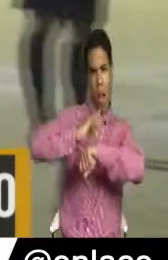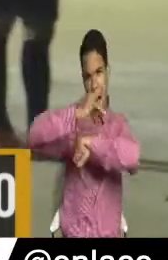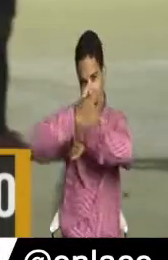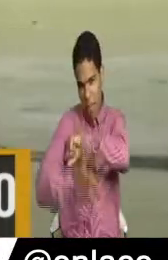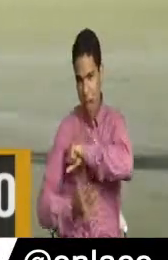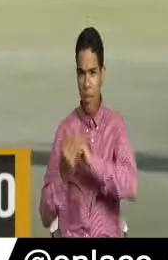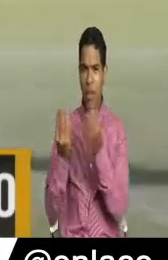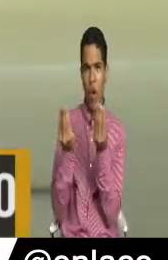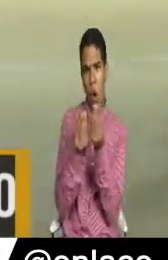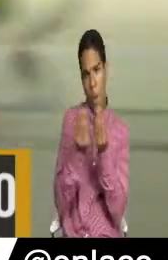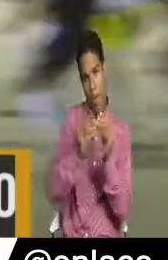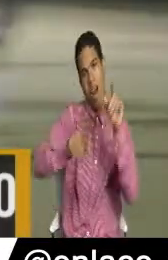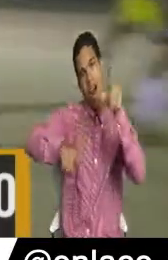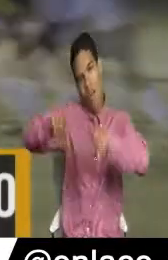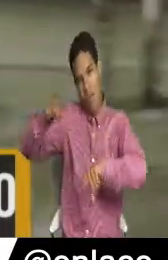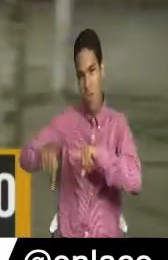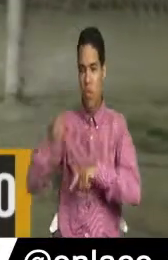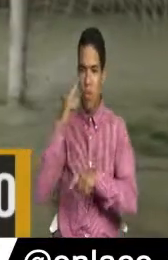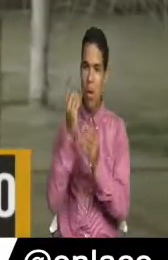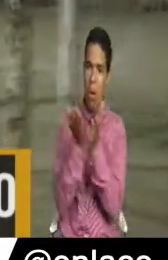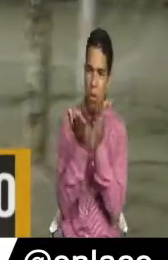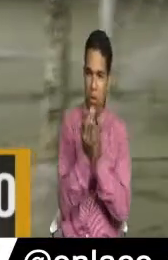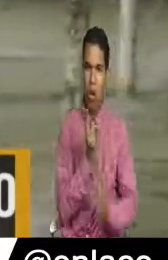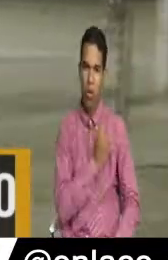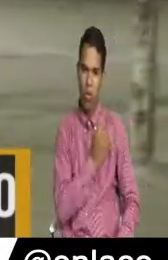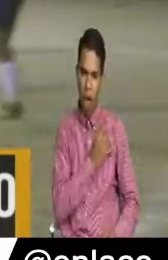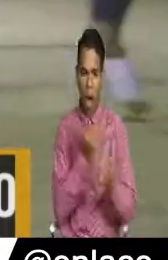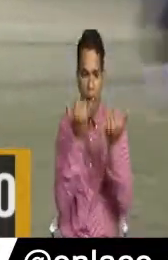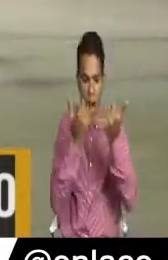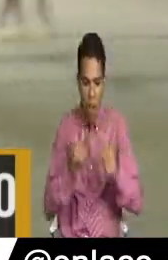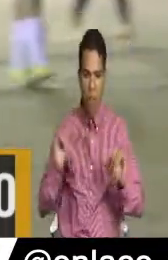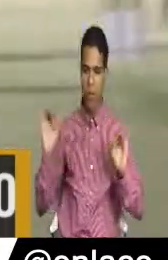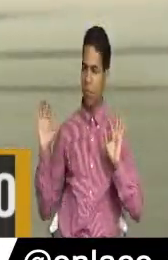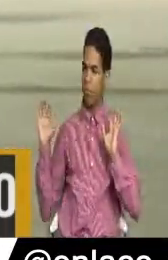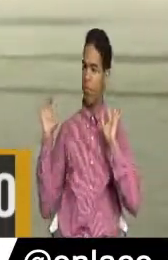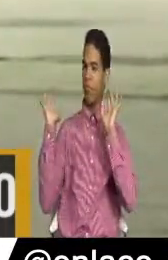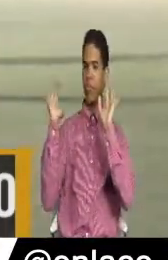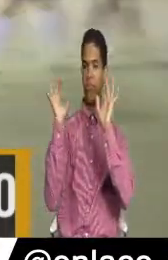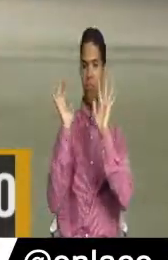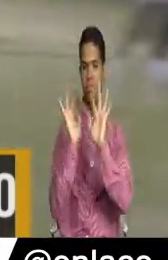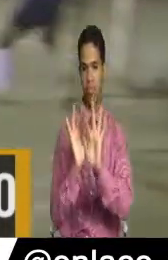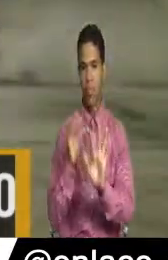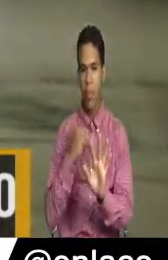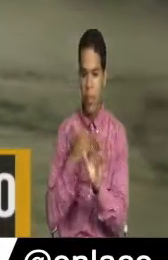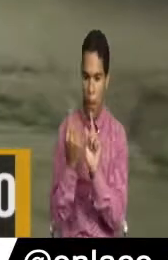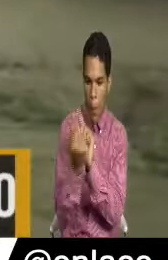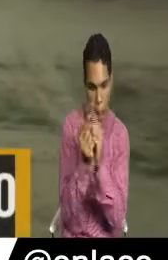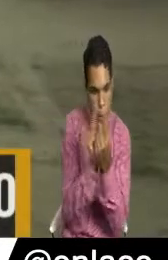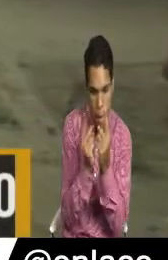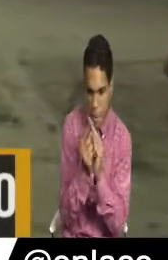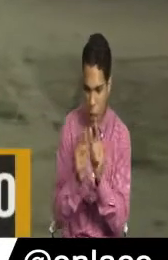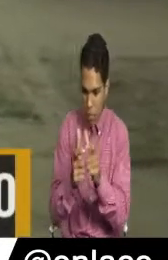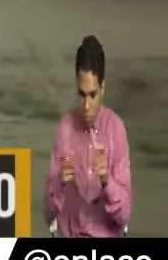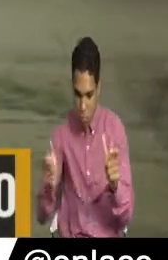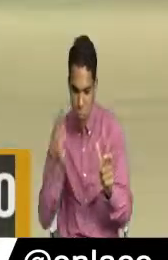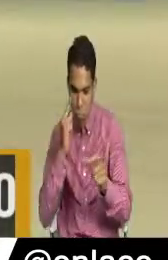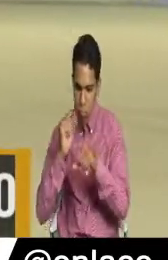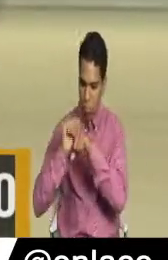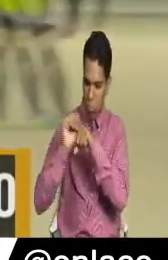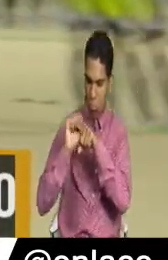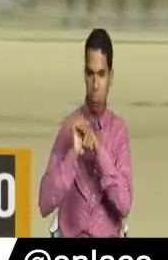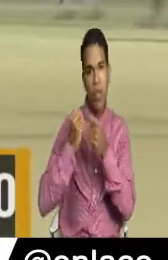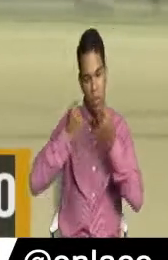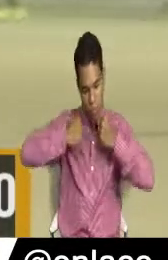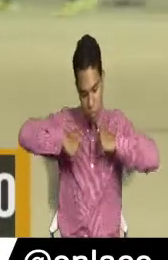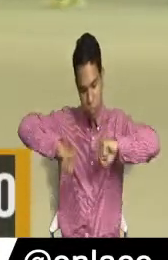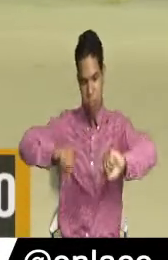compañeras del estudio, de la universidad, pero con ganas de demostrar que con sacrificio tenemos buenas cosas.